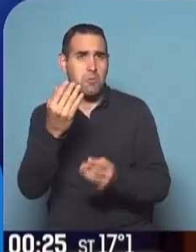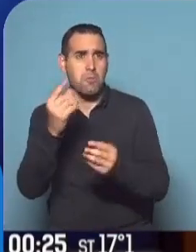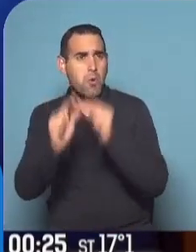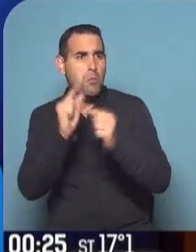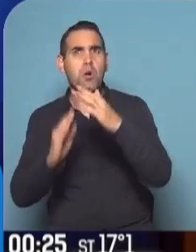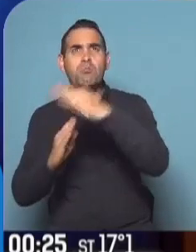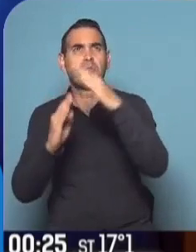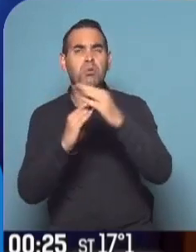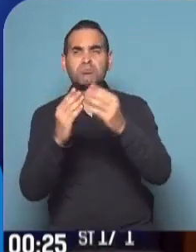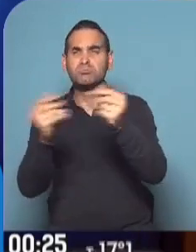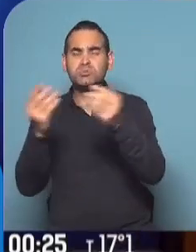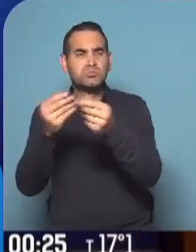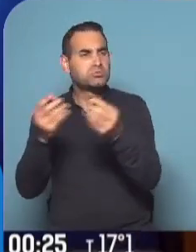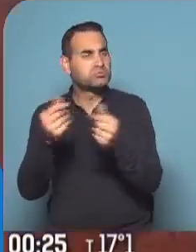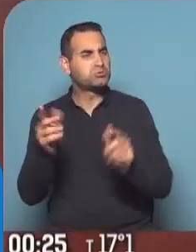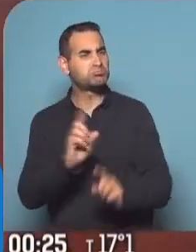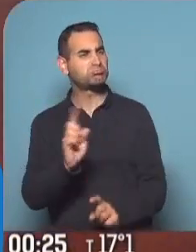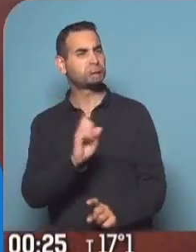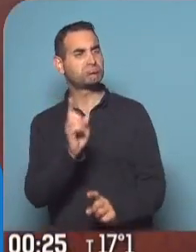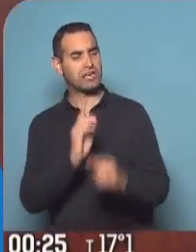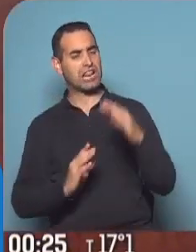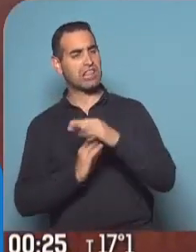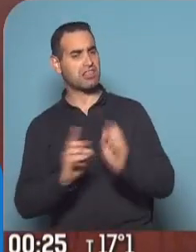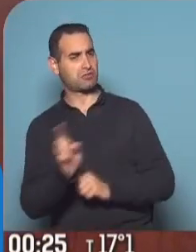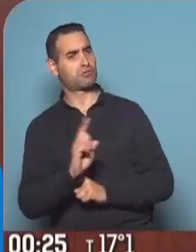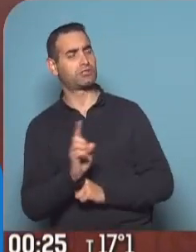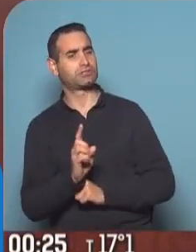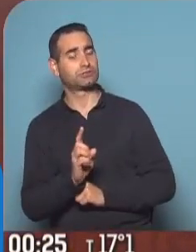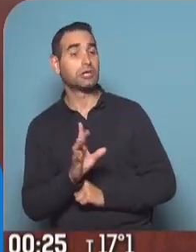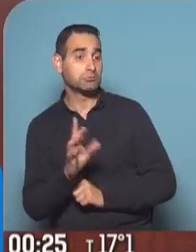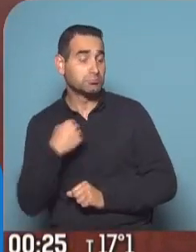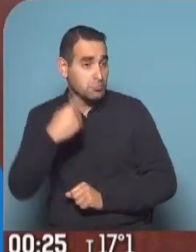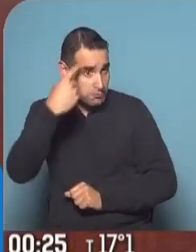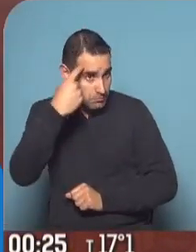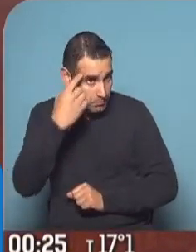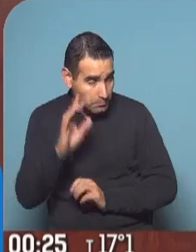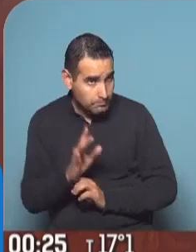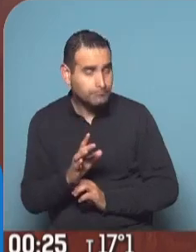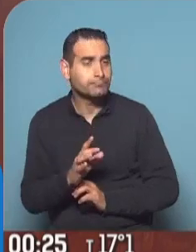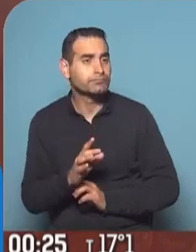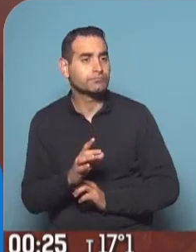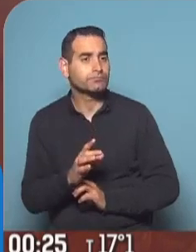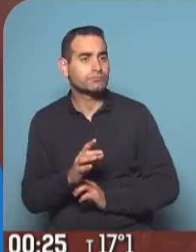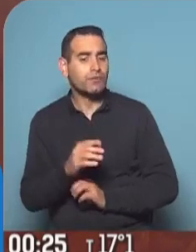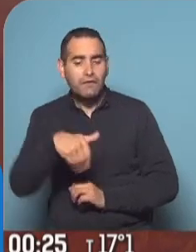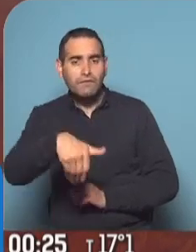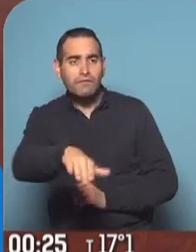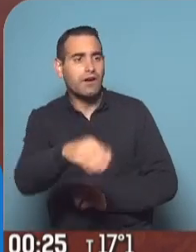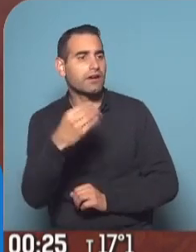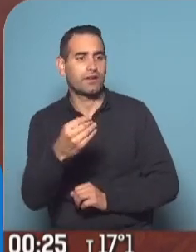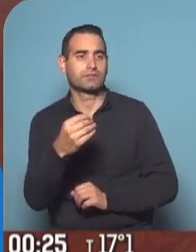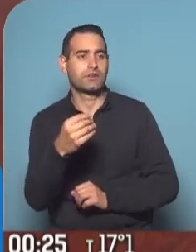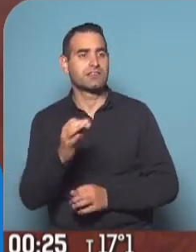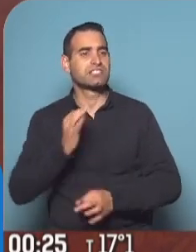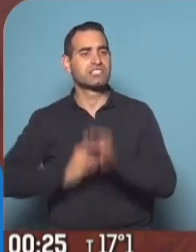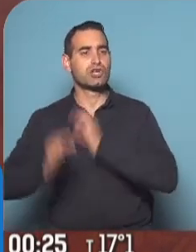liderazgos están tan propio del siglo pasado entonces yo creo que es ese lo que viene es el siglo de las mujeres